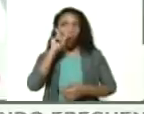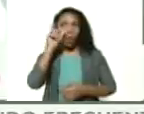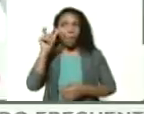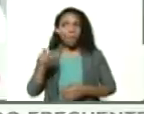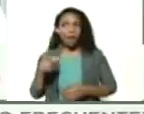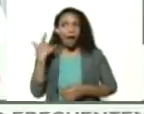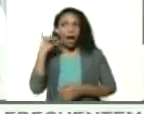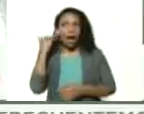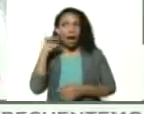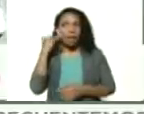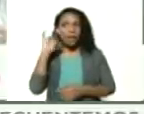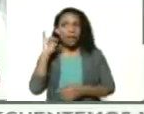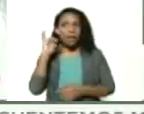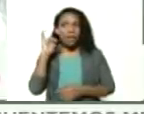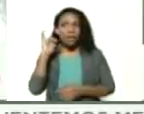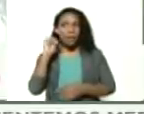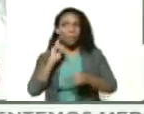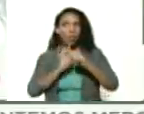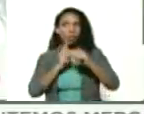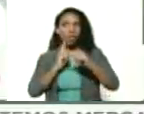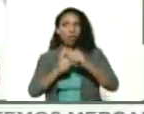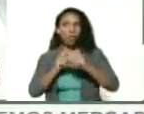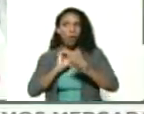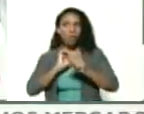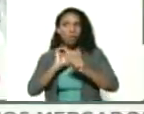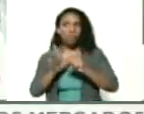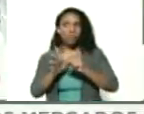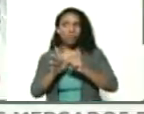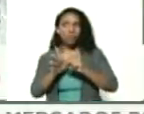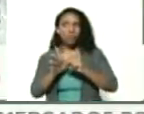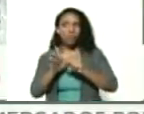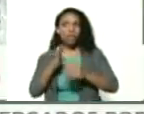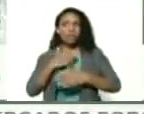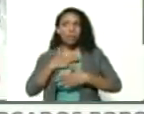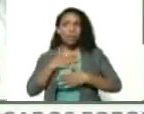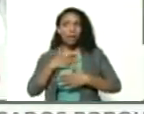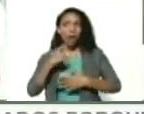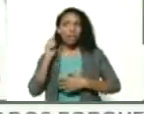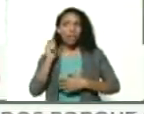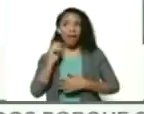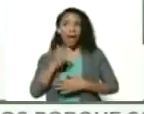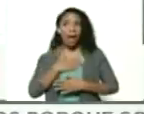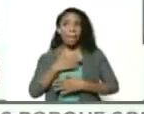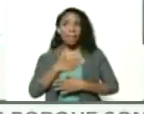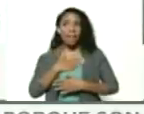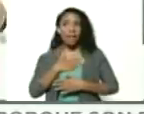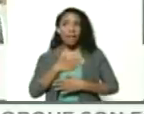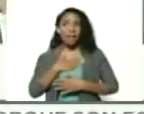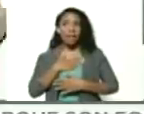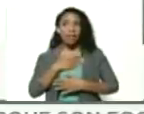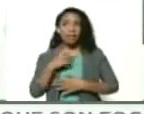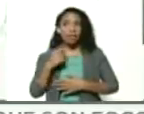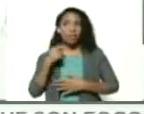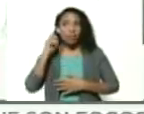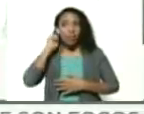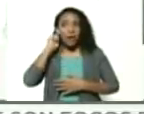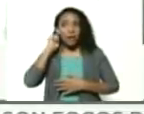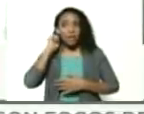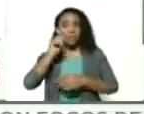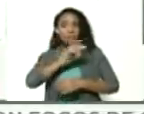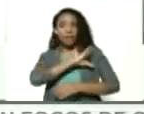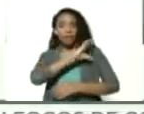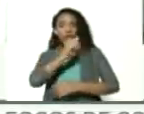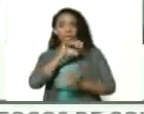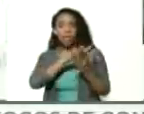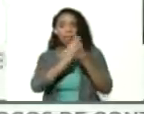se encuentra positivo al COVID-19 y me han dado la tarea a mí. Yo soy la doctora Gloria Contreras, directora de Barrio